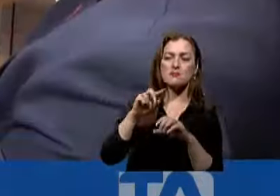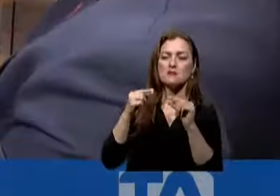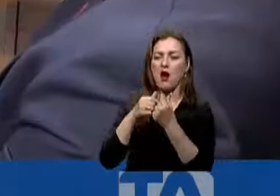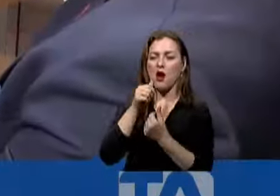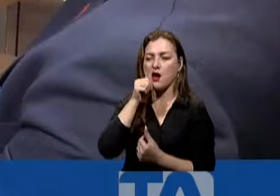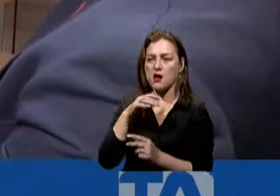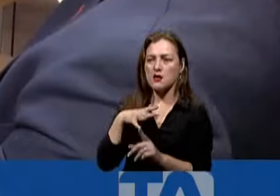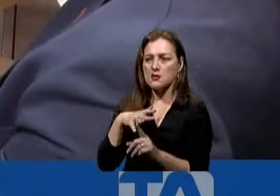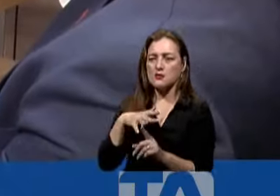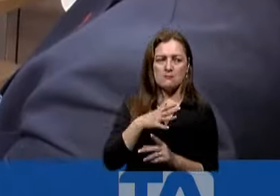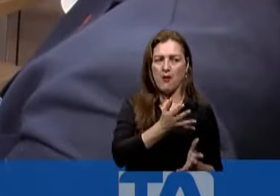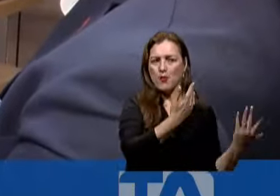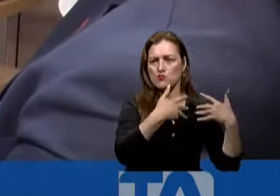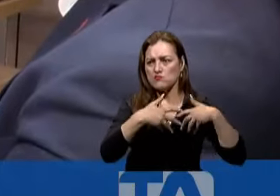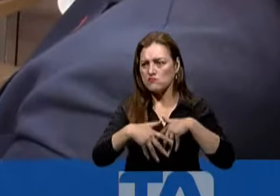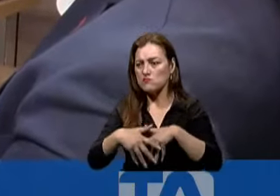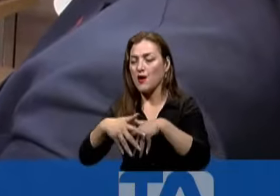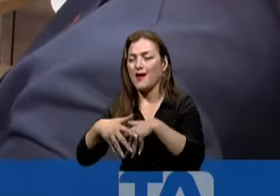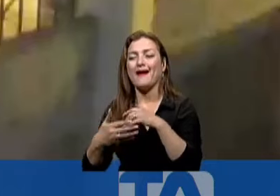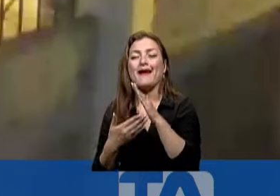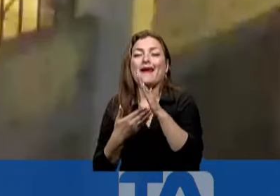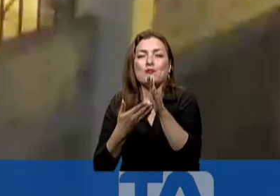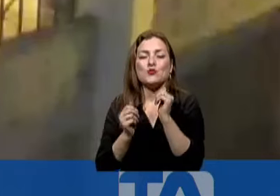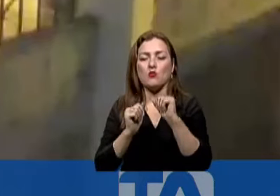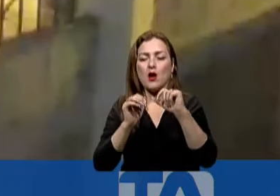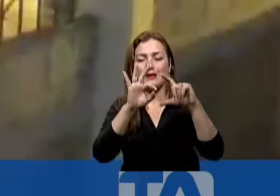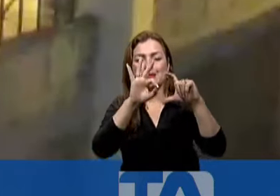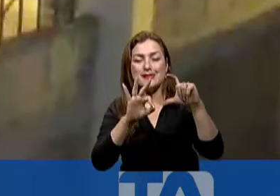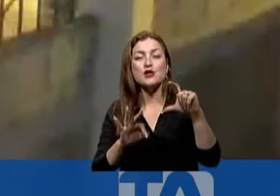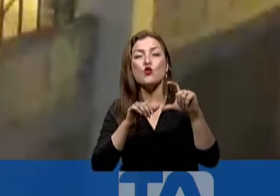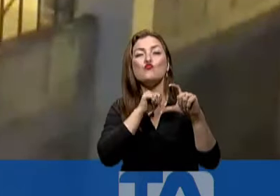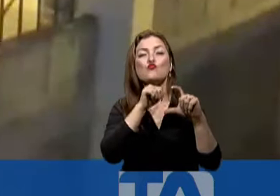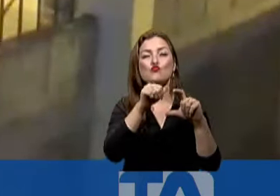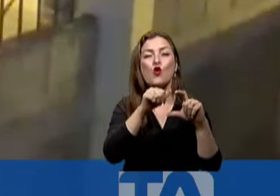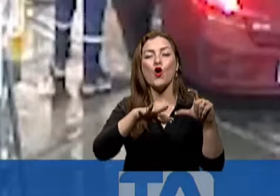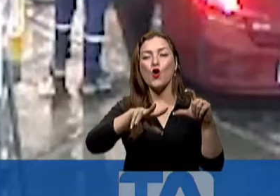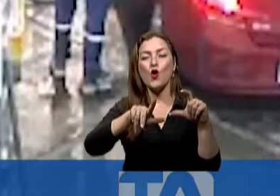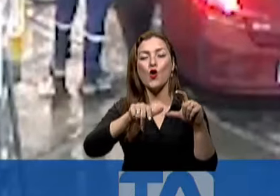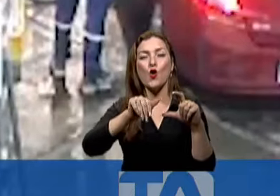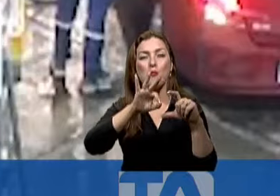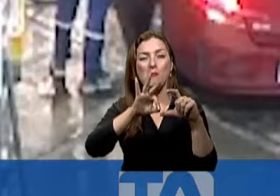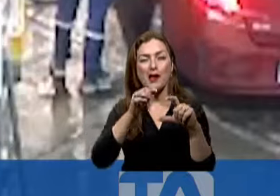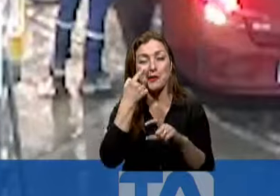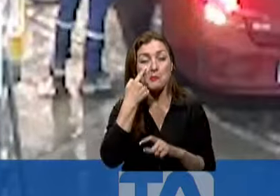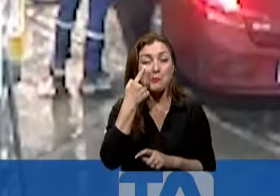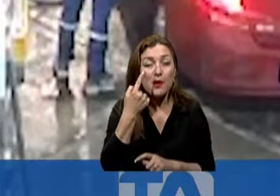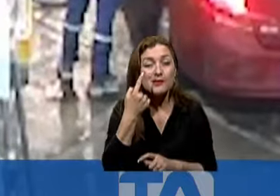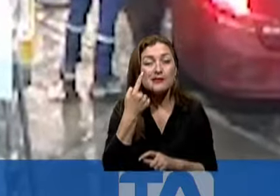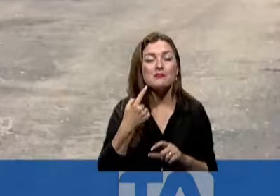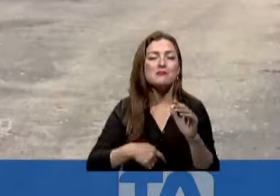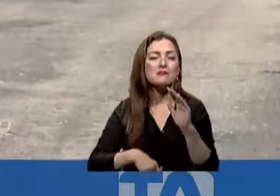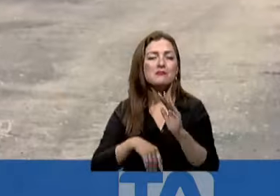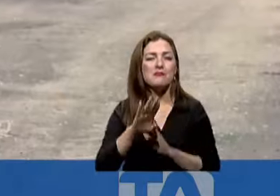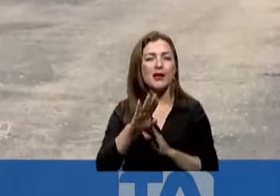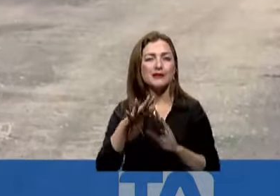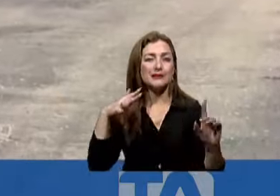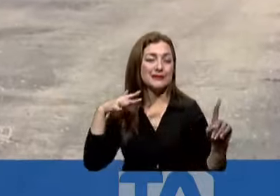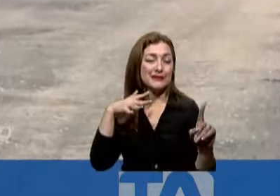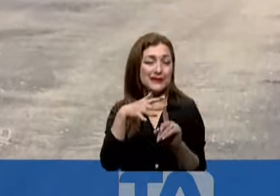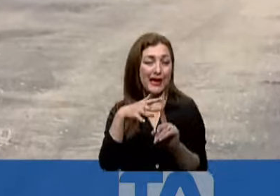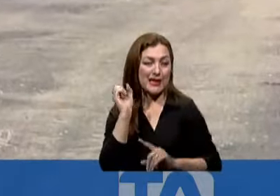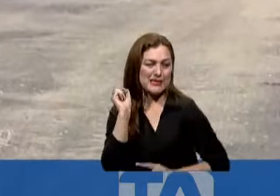criminales. Pavón sostiene, por ejemplo, que si bien hay una reducción en delitos comunes, han evidenciado que las alertas de atentados